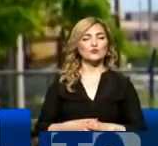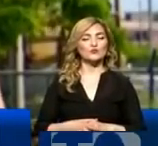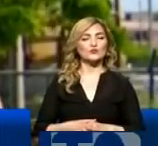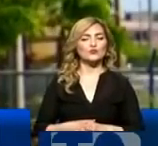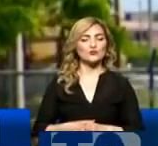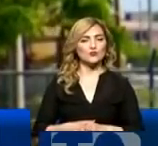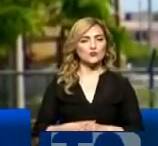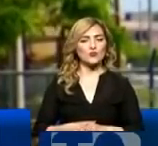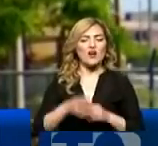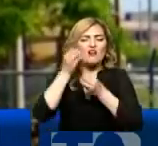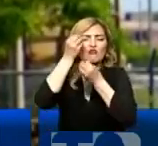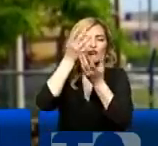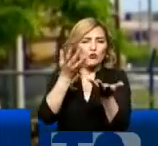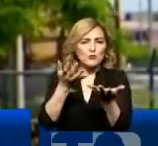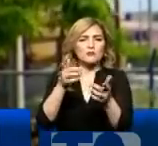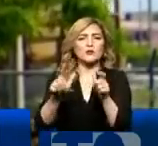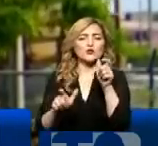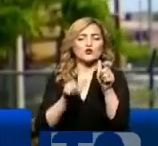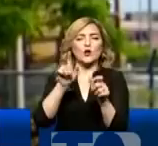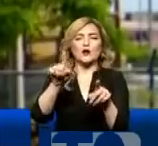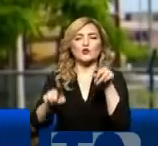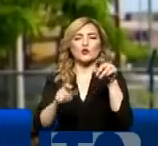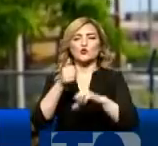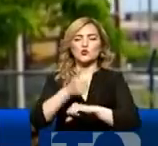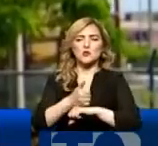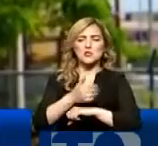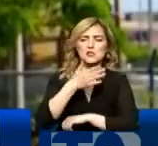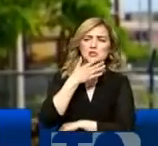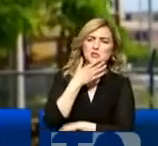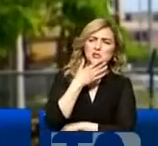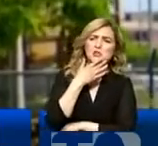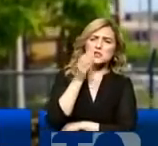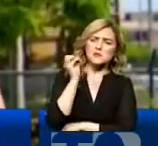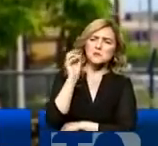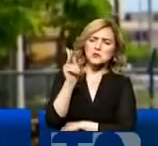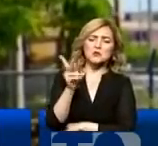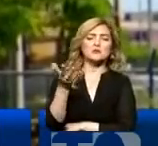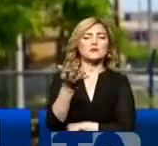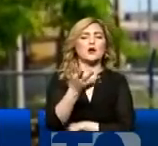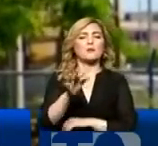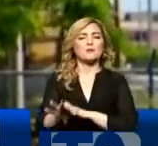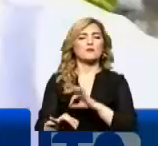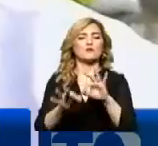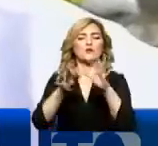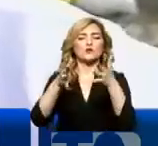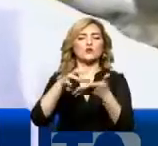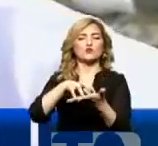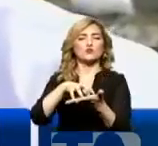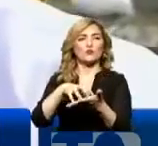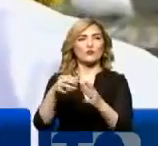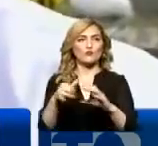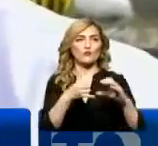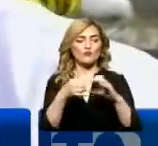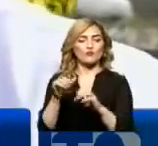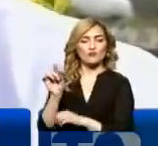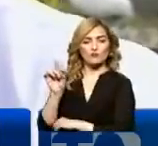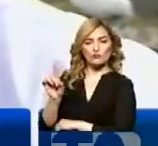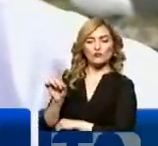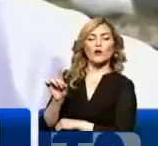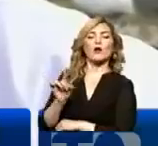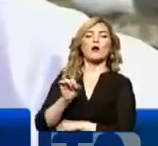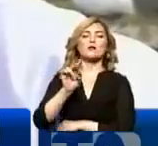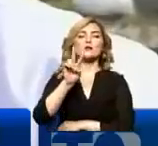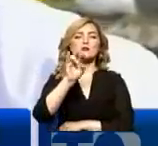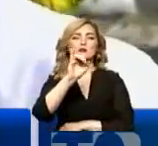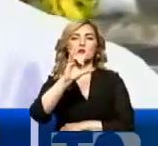complejo. Este anuncio ha generado reacciones en las autoridades locales. El prefecto de la provincia de Santa Elena, José Daniel Villao,